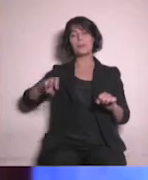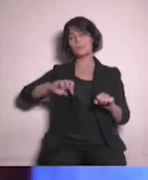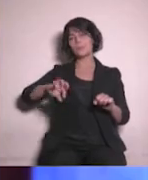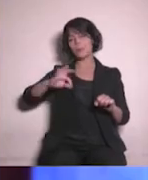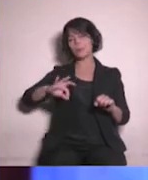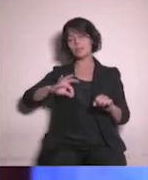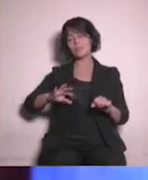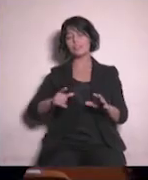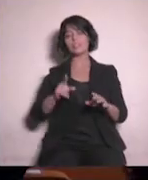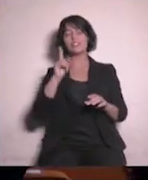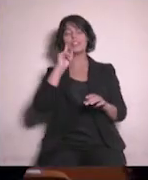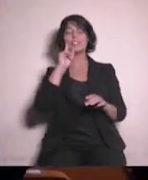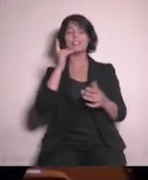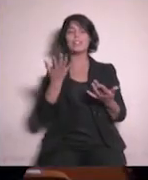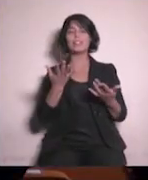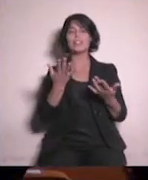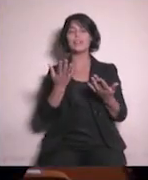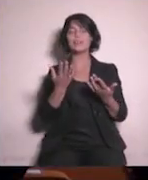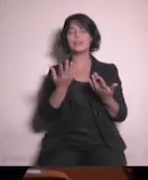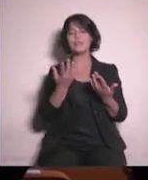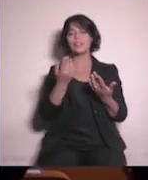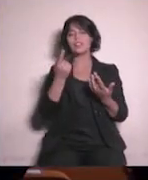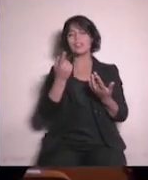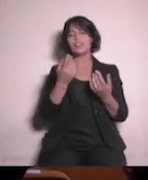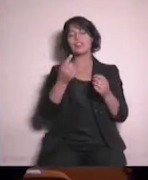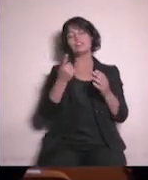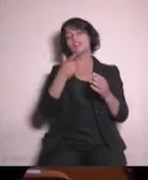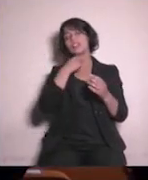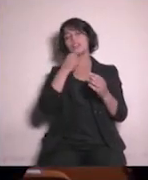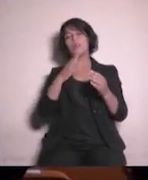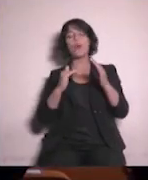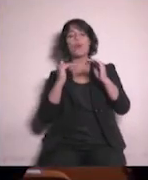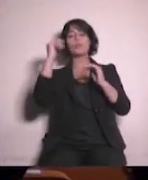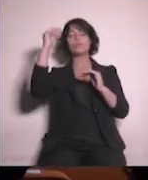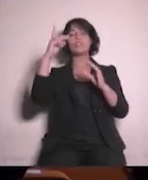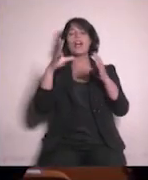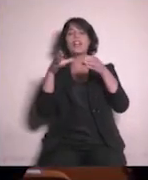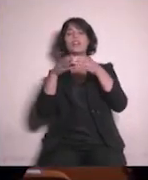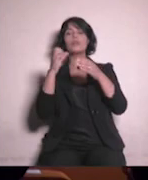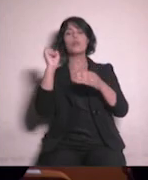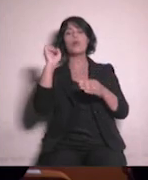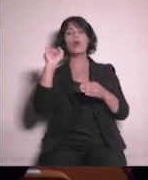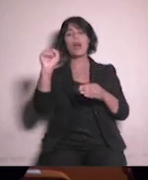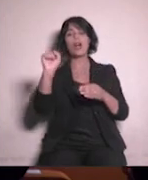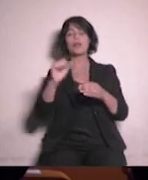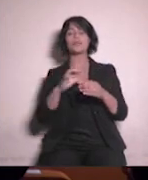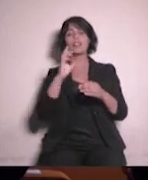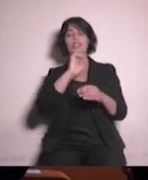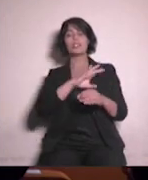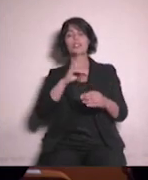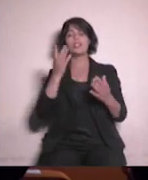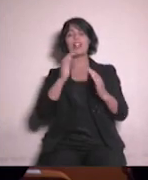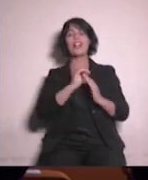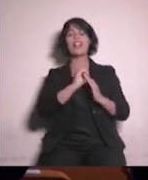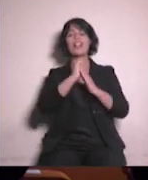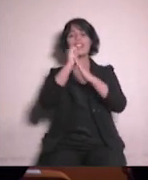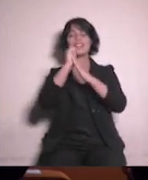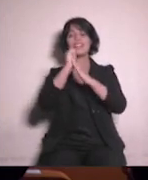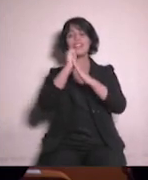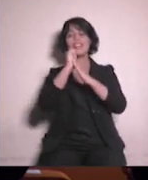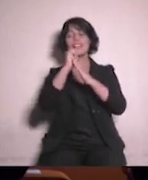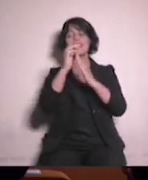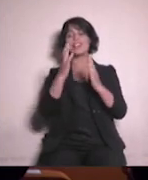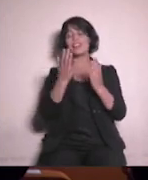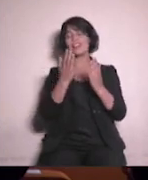con margen de mejora si aspiramos a ingresar a la categoría A. Con este resultado, Chile lideró el ranking en